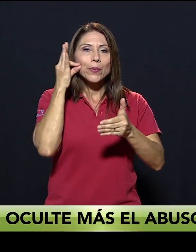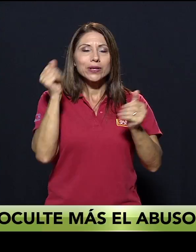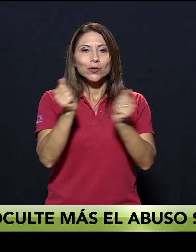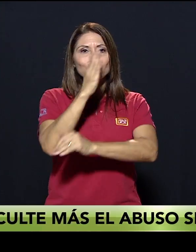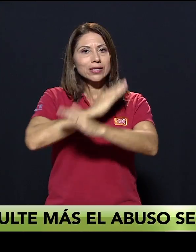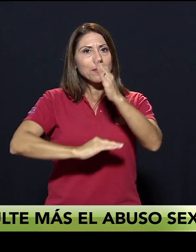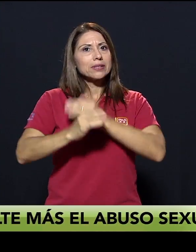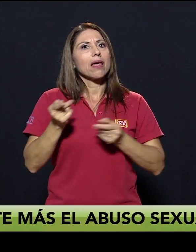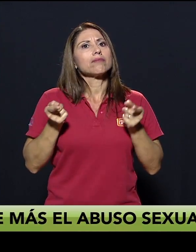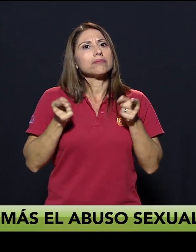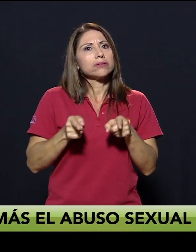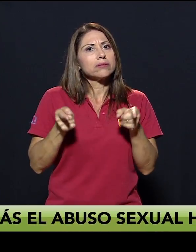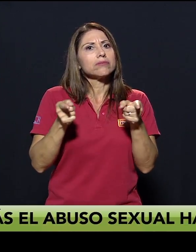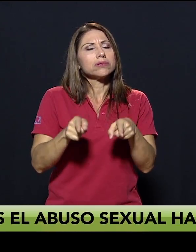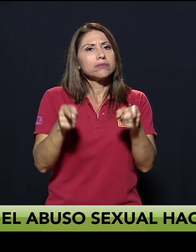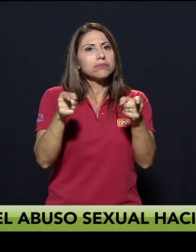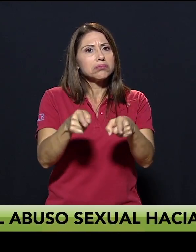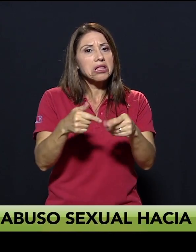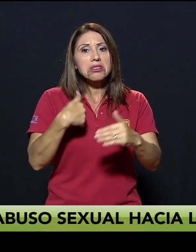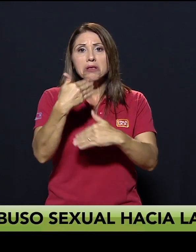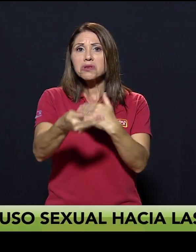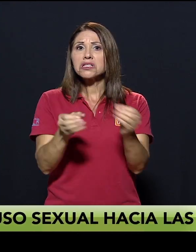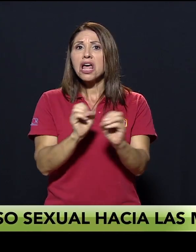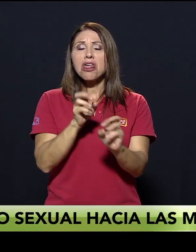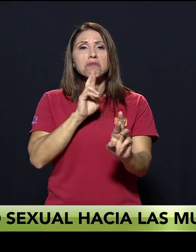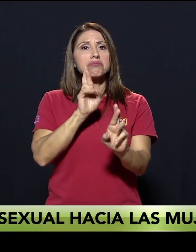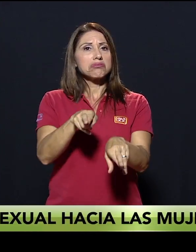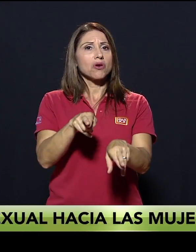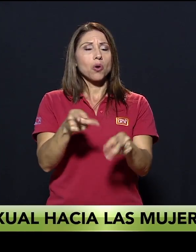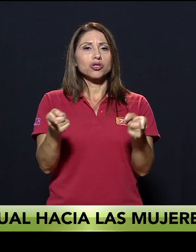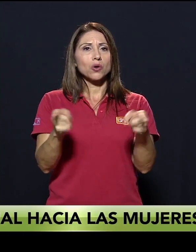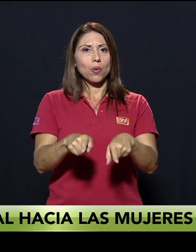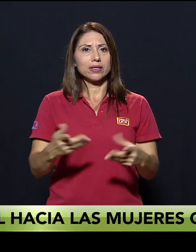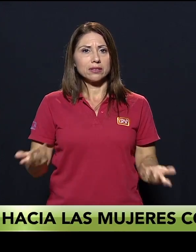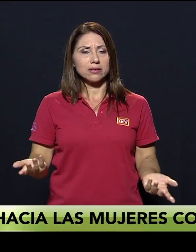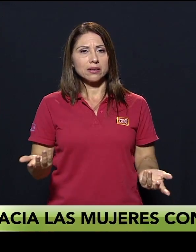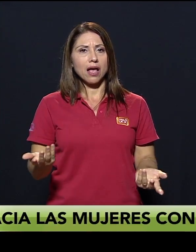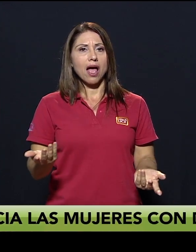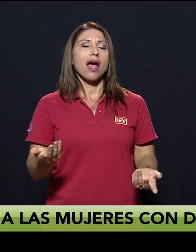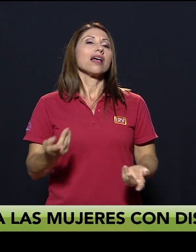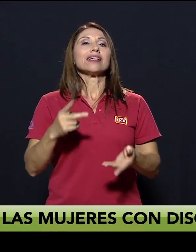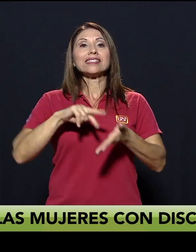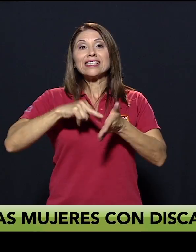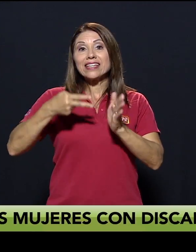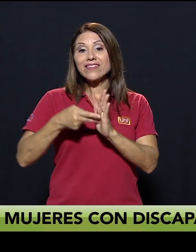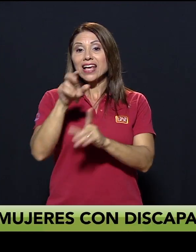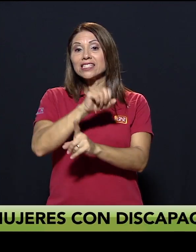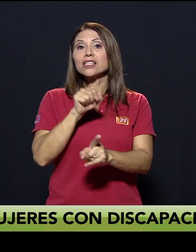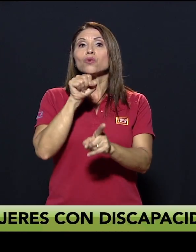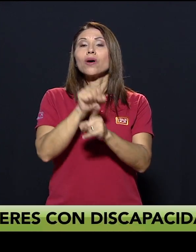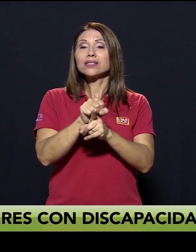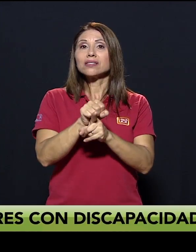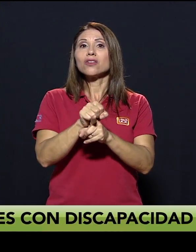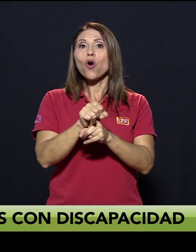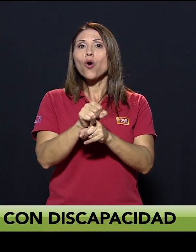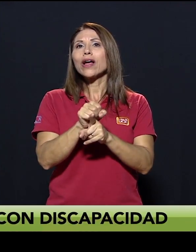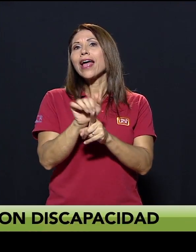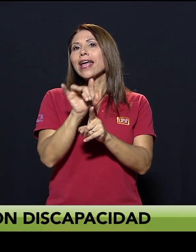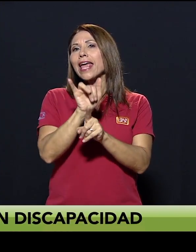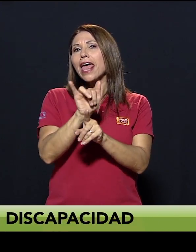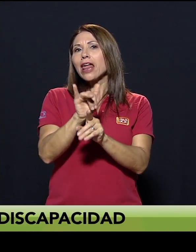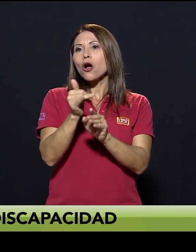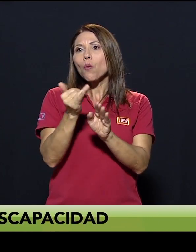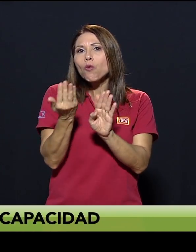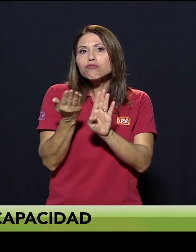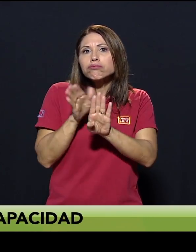con discapacidad, que se dan también con mucha frecuencia, no tengan ningún tipo de consecuencia y por lo tanto ayuda a que esa situación quede